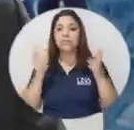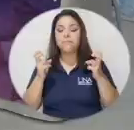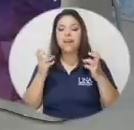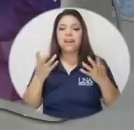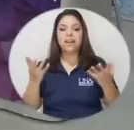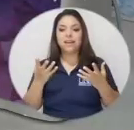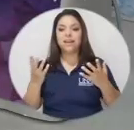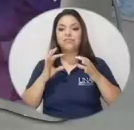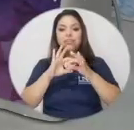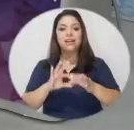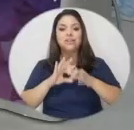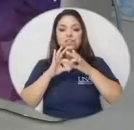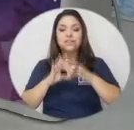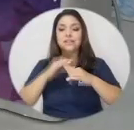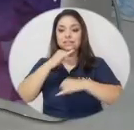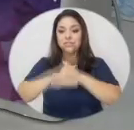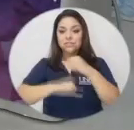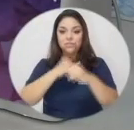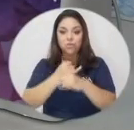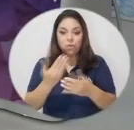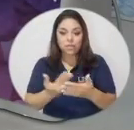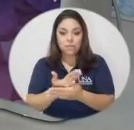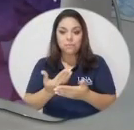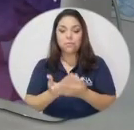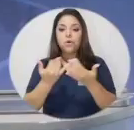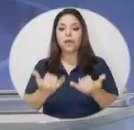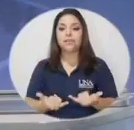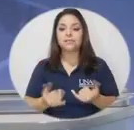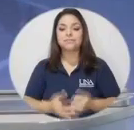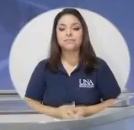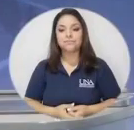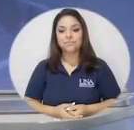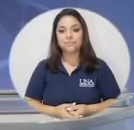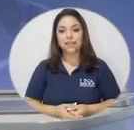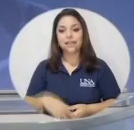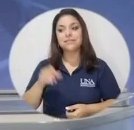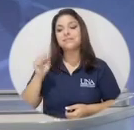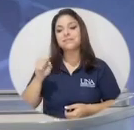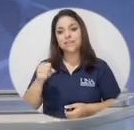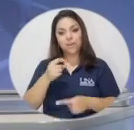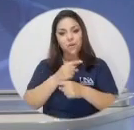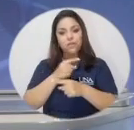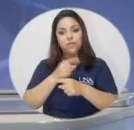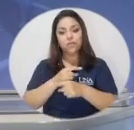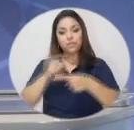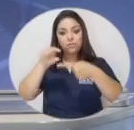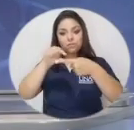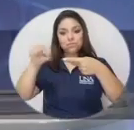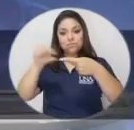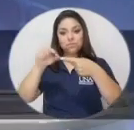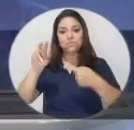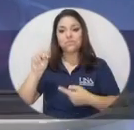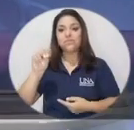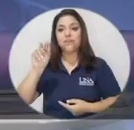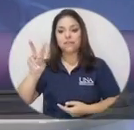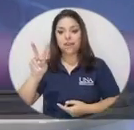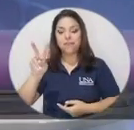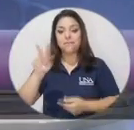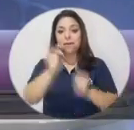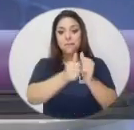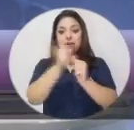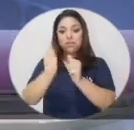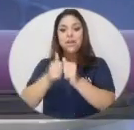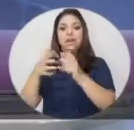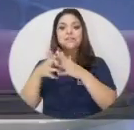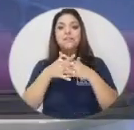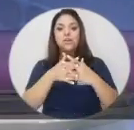contemporáneas. Así es, bueno, en los primeros días de noviembre, buena parte de la población de los Estados Unidos